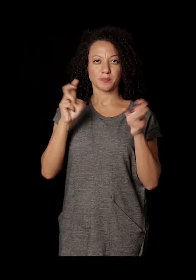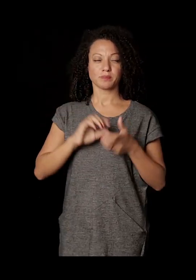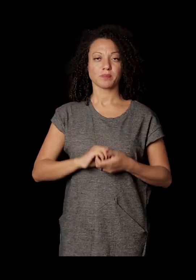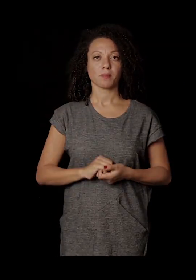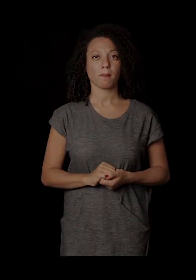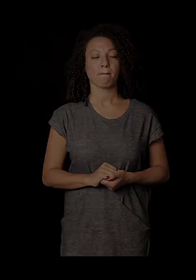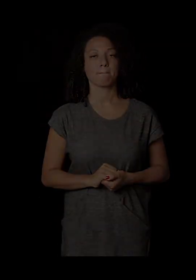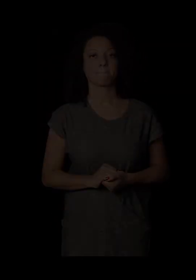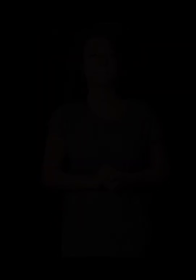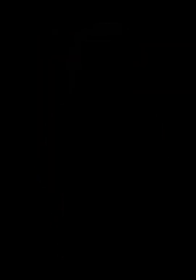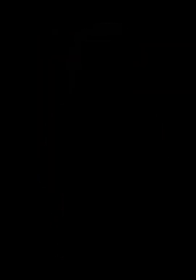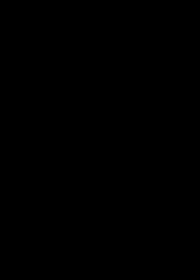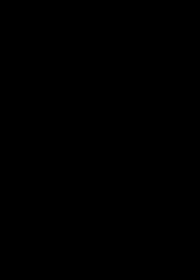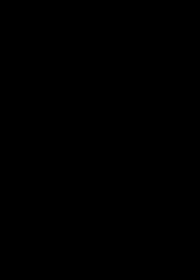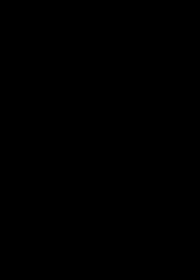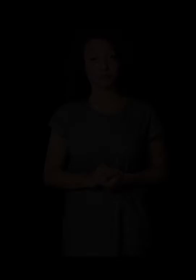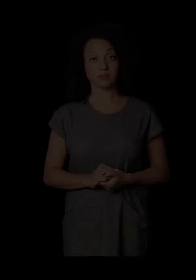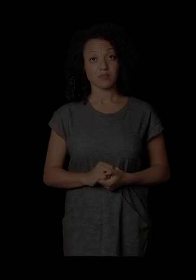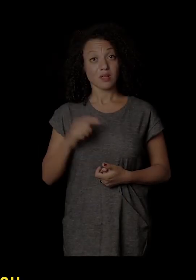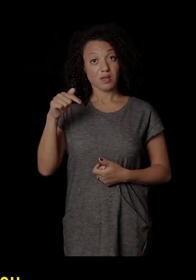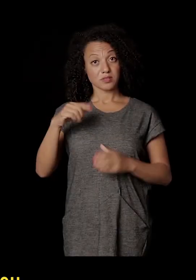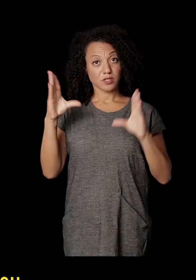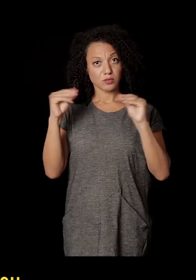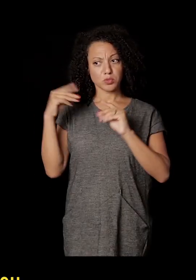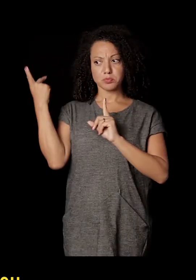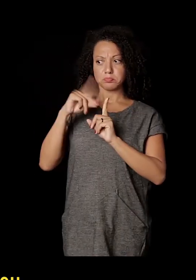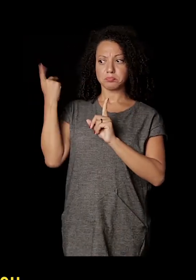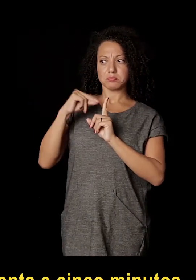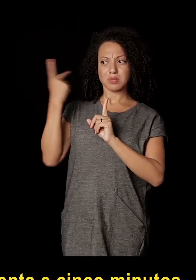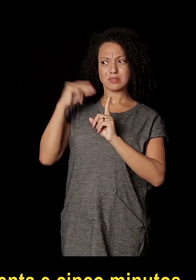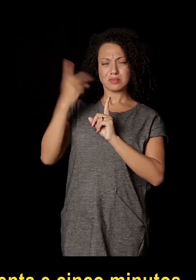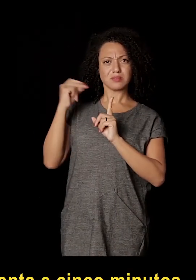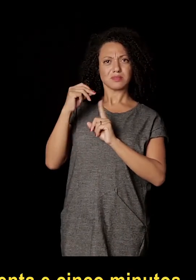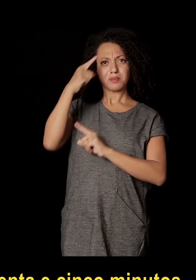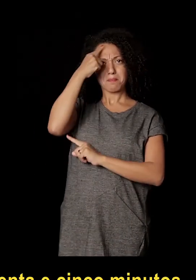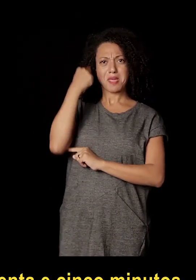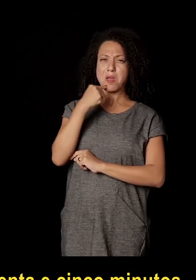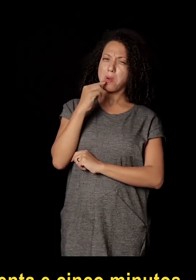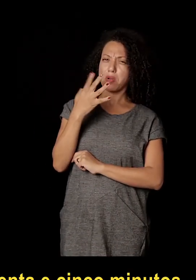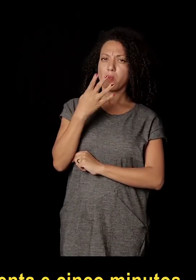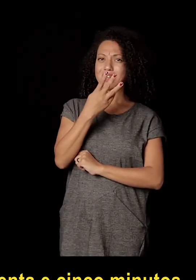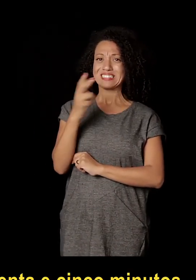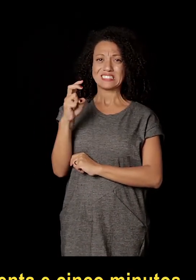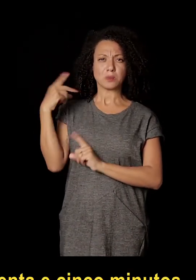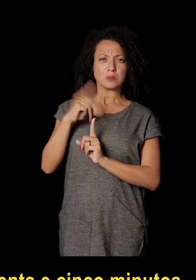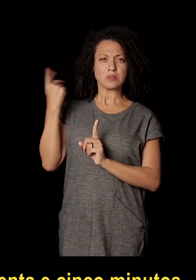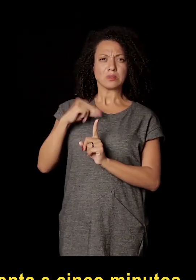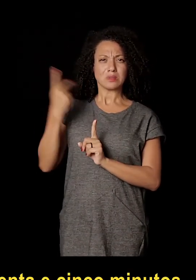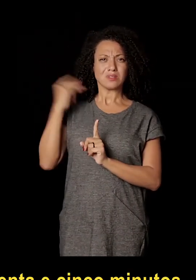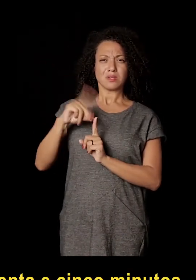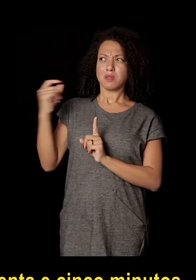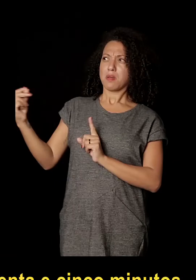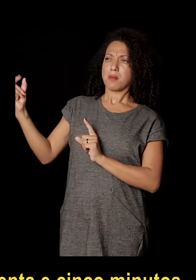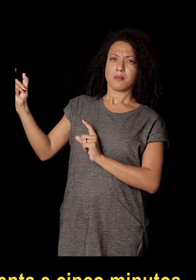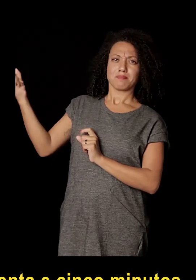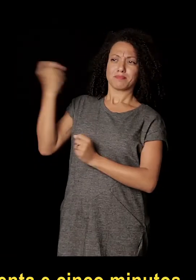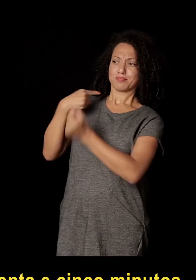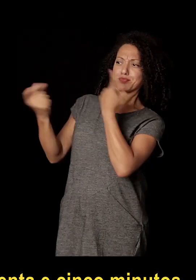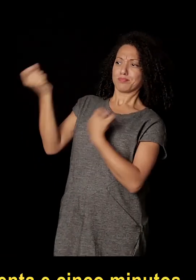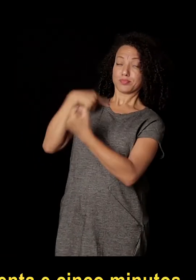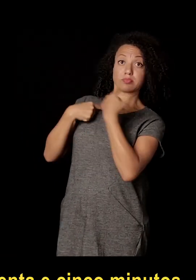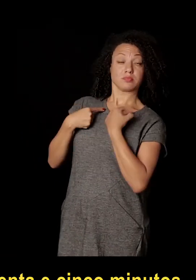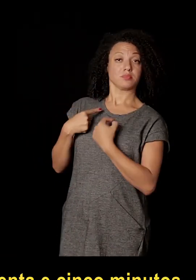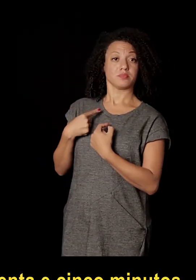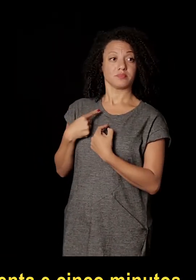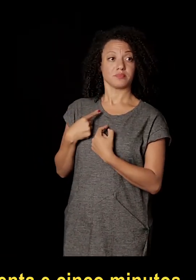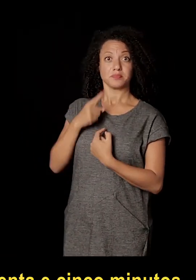Sí, está. No sé si podemos. Bueno, esa noche él me golpeó, fue como sería una media hora, 45 minutos de golpes,